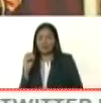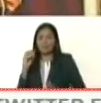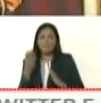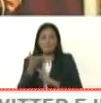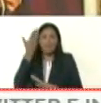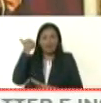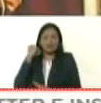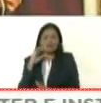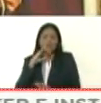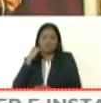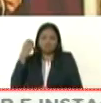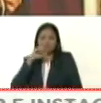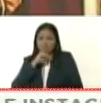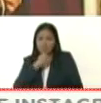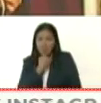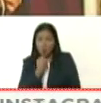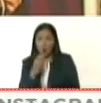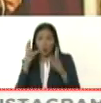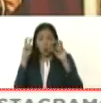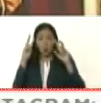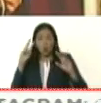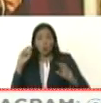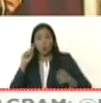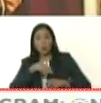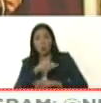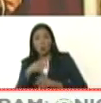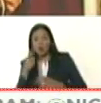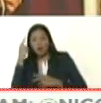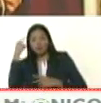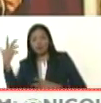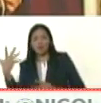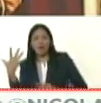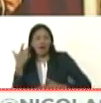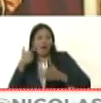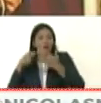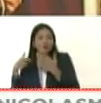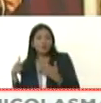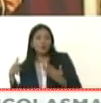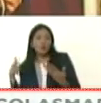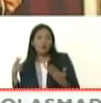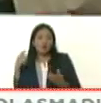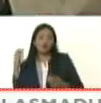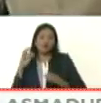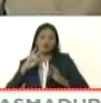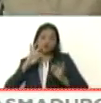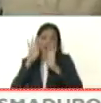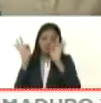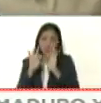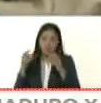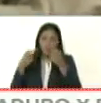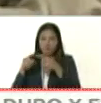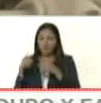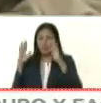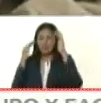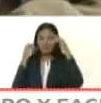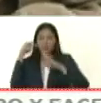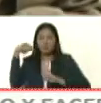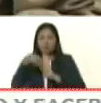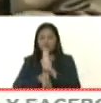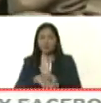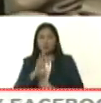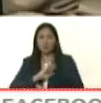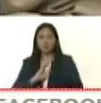ese tiempo. Ha llegado un nuevo tiempo, nuevas ideas, nuevos tiempos, nuevos mecanismos. Así hay que atender al pueblo